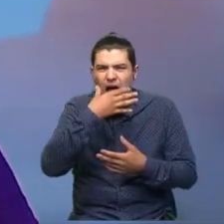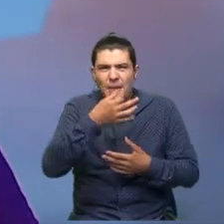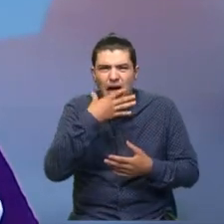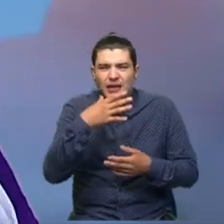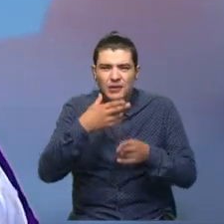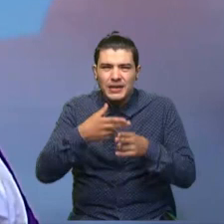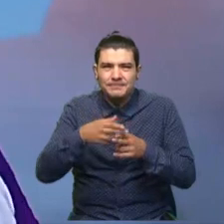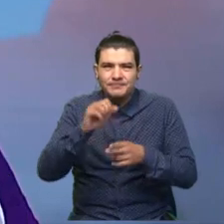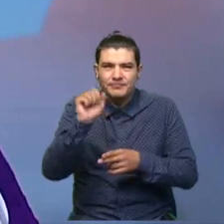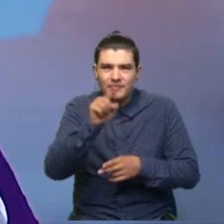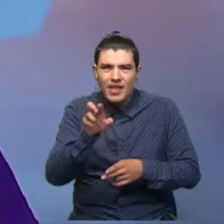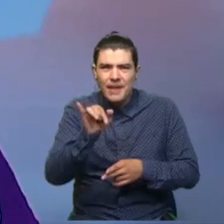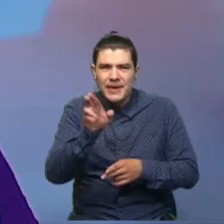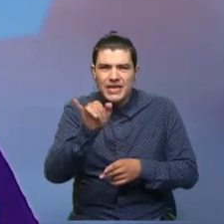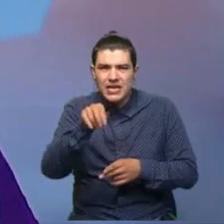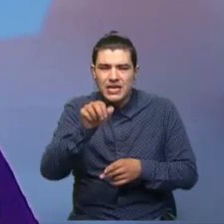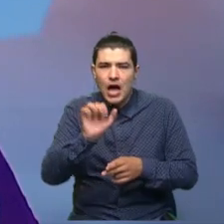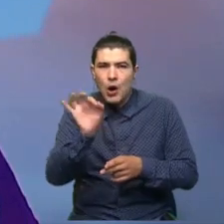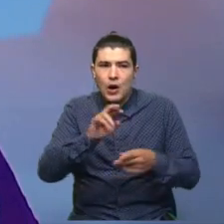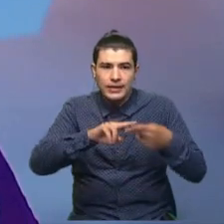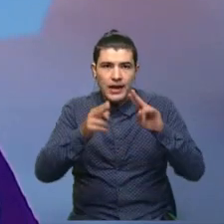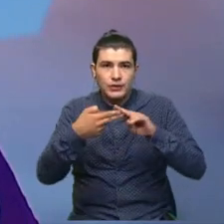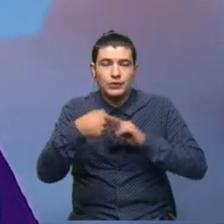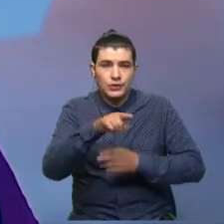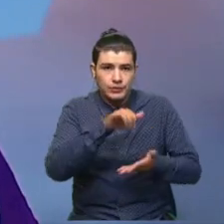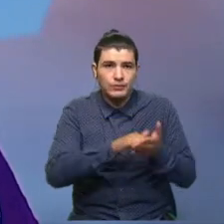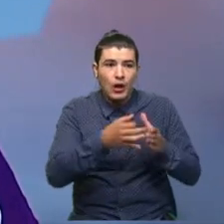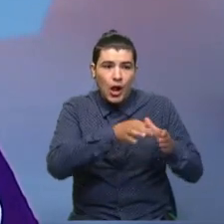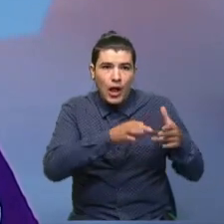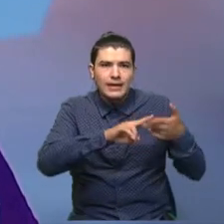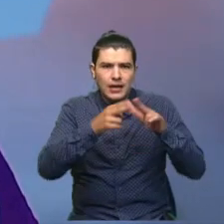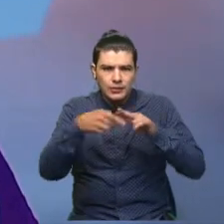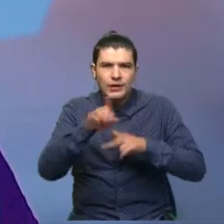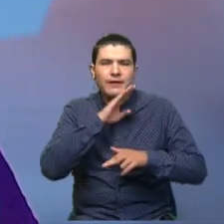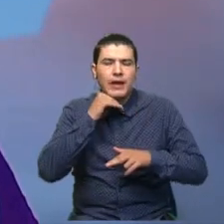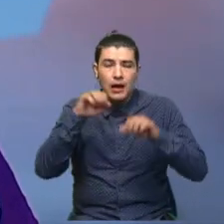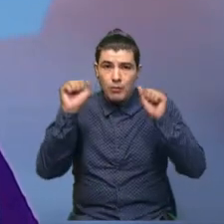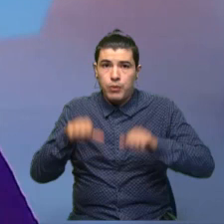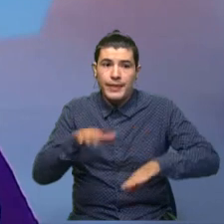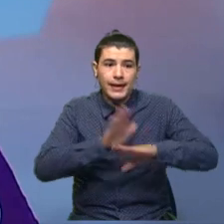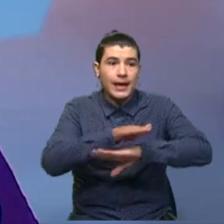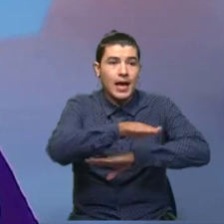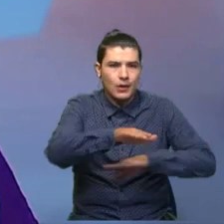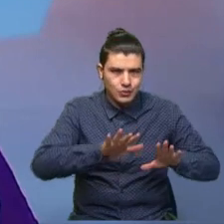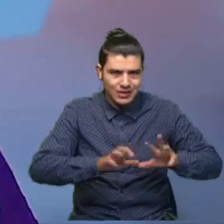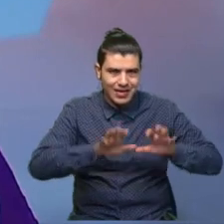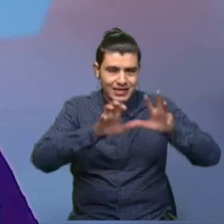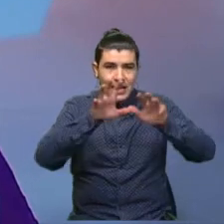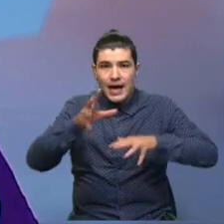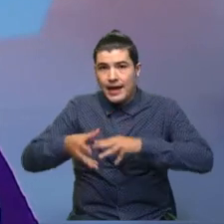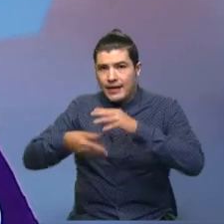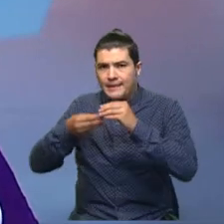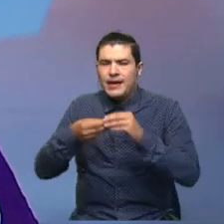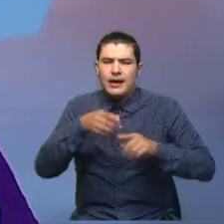que asociado a la infección por el Helicobacter pylori puede llevar a cáncer. Además de esto,